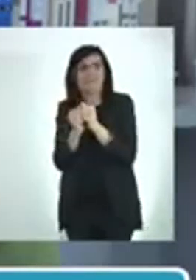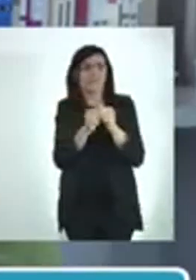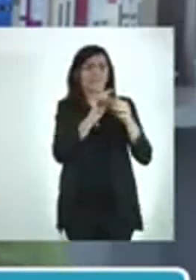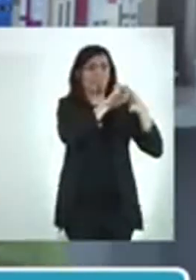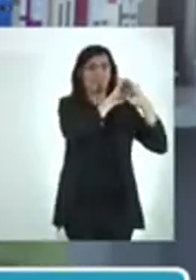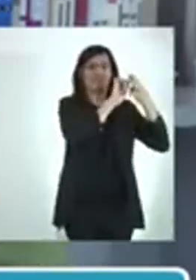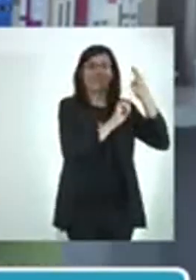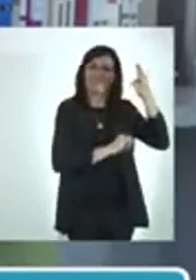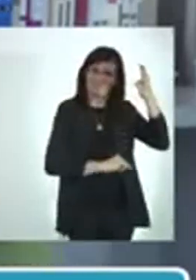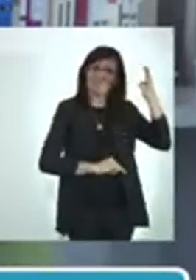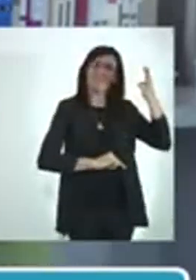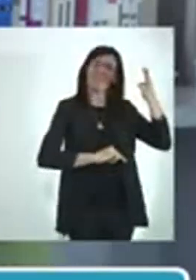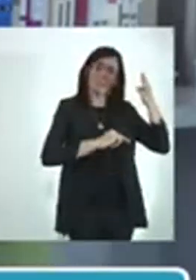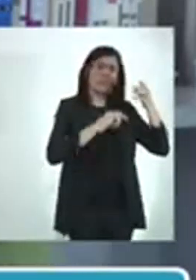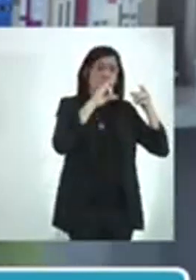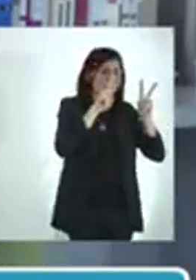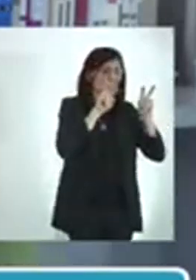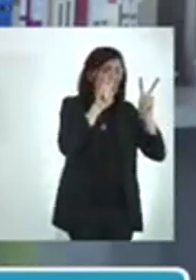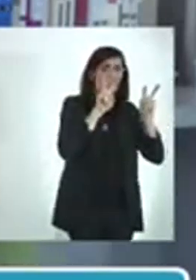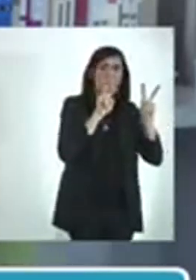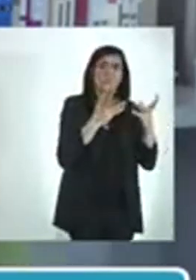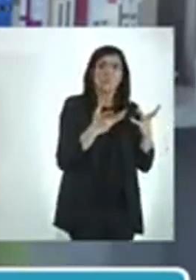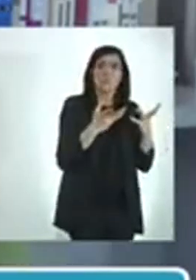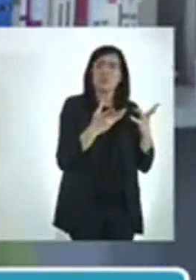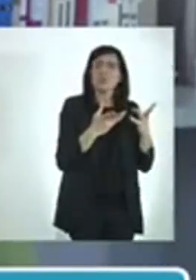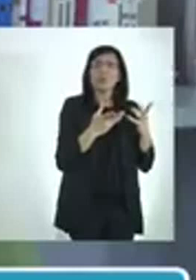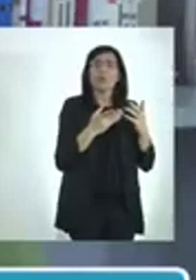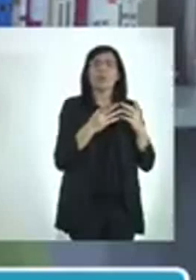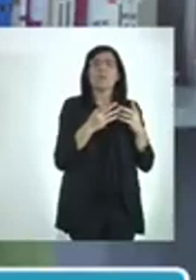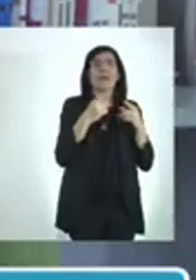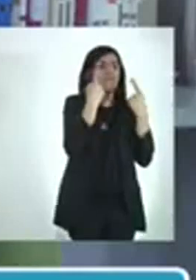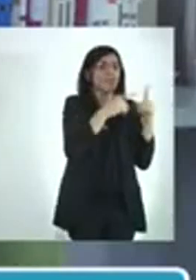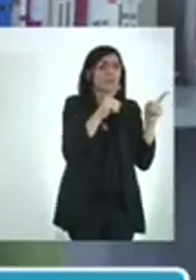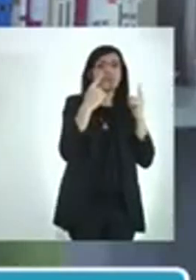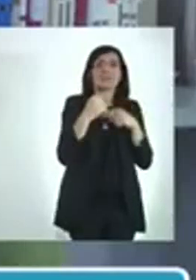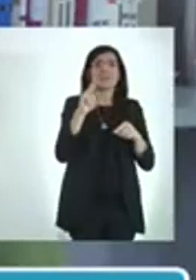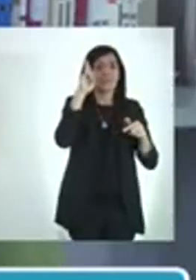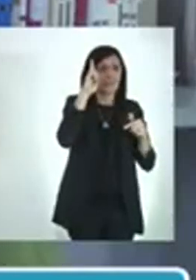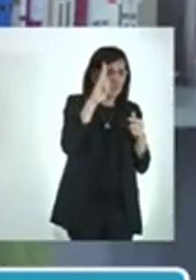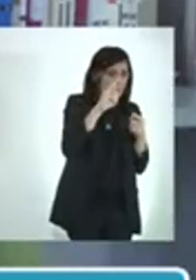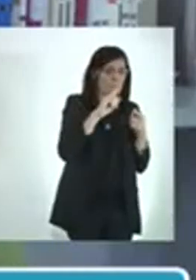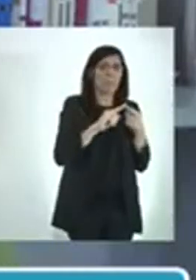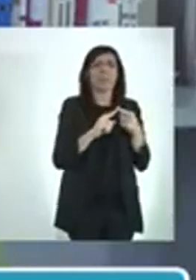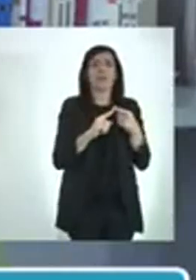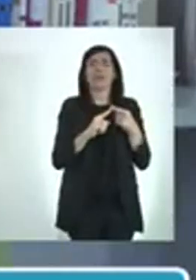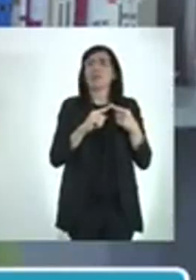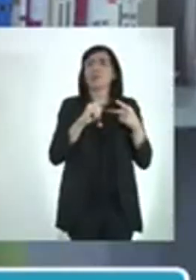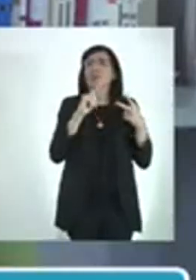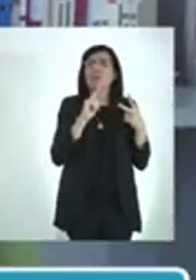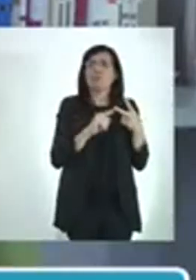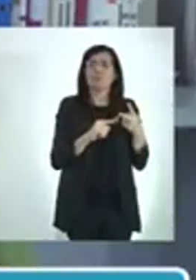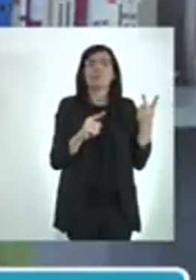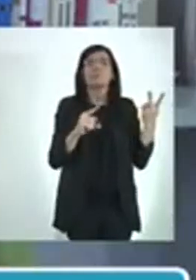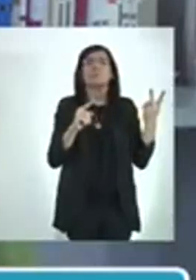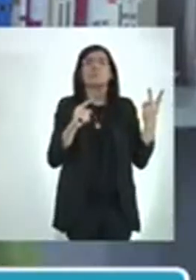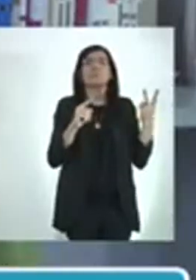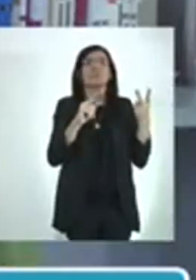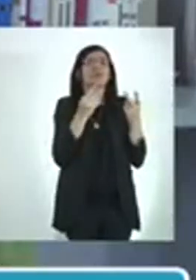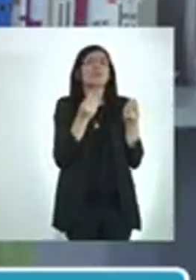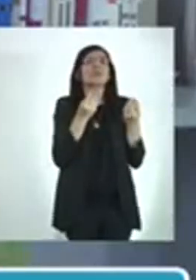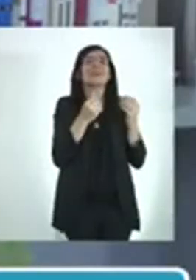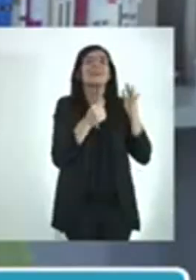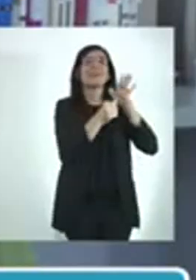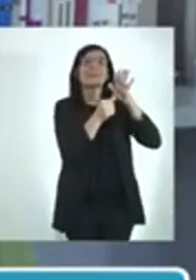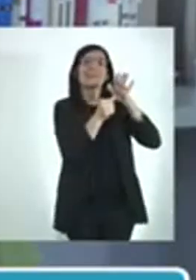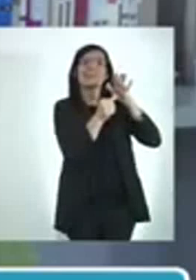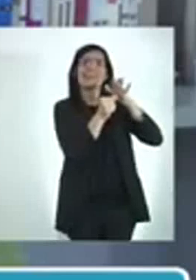definamos sexualidad, uh-huh. pero siempre tiene que ver con diversidad también, hay un desconocimiento y hay que conceptualizar eso, qué es orientación sexual, qué es